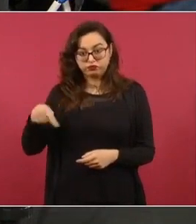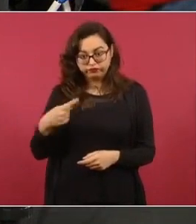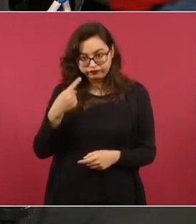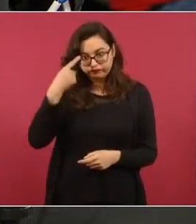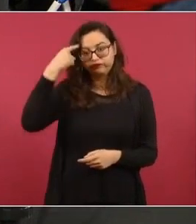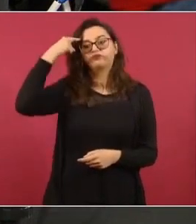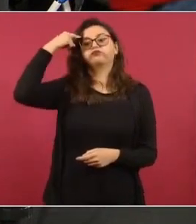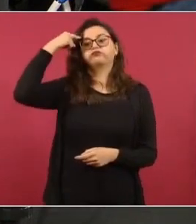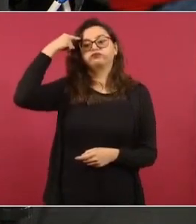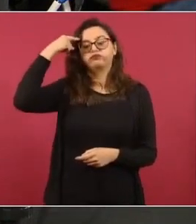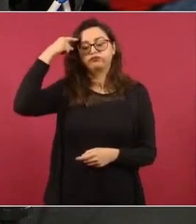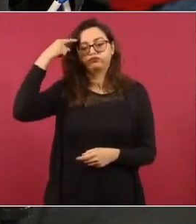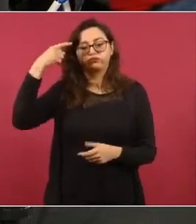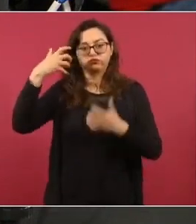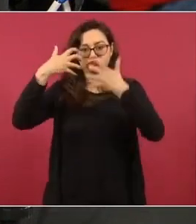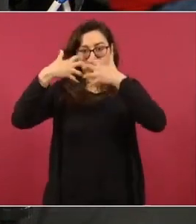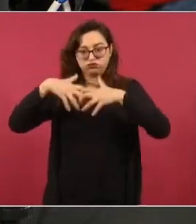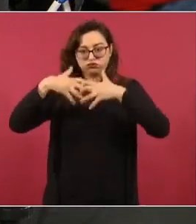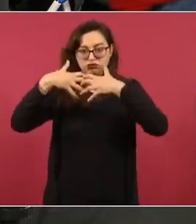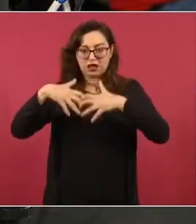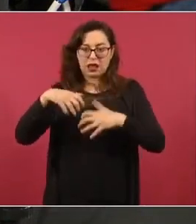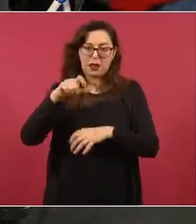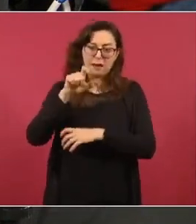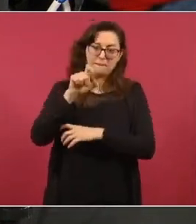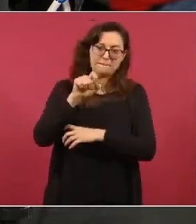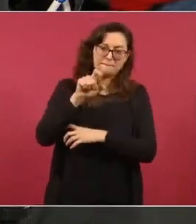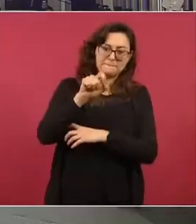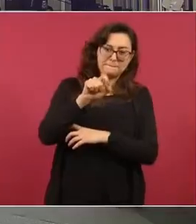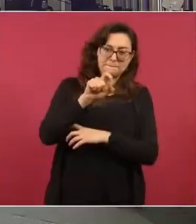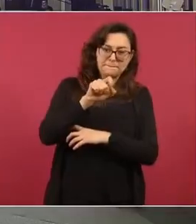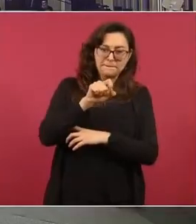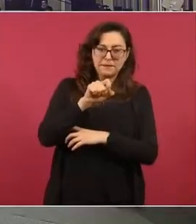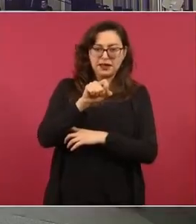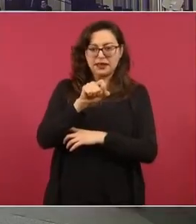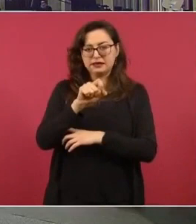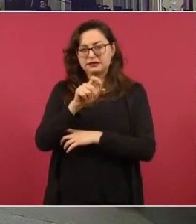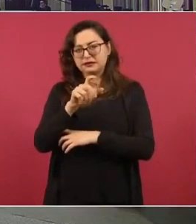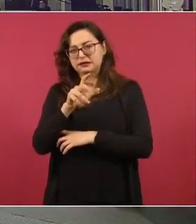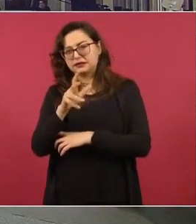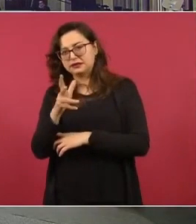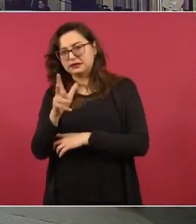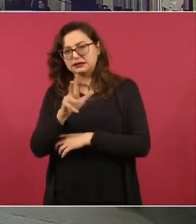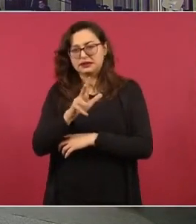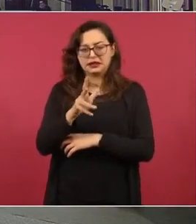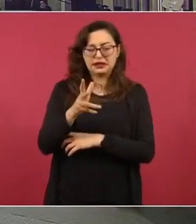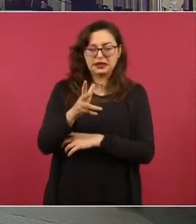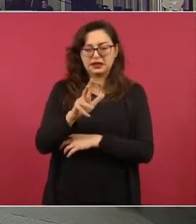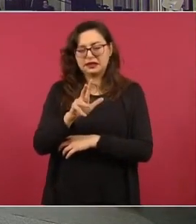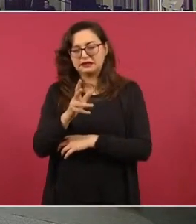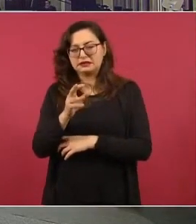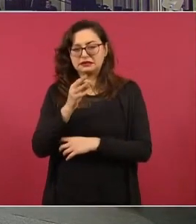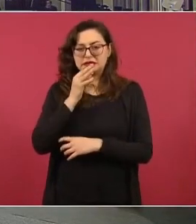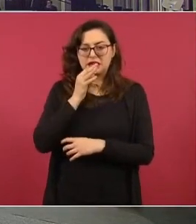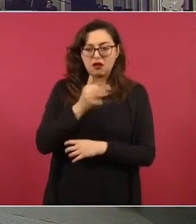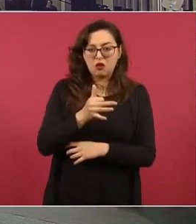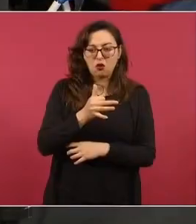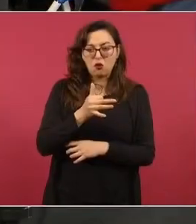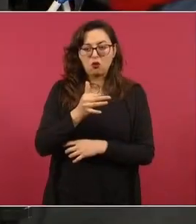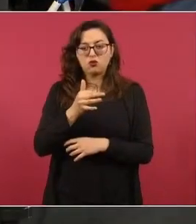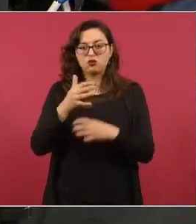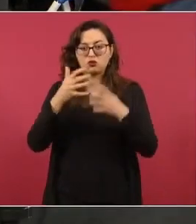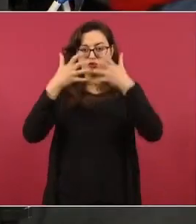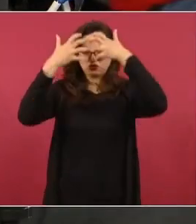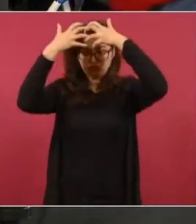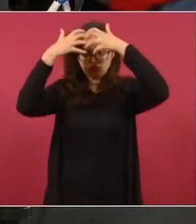en un cigarrillo. Entre 20 y 30, son 7 segundos los que tarda esta sustancia en llegar al cerebro y empezar